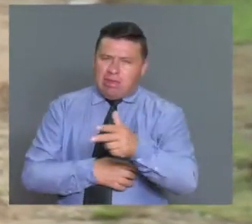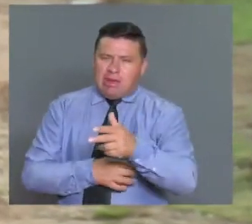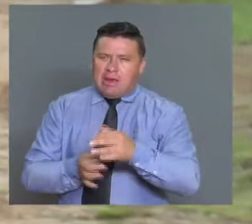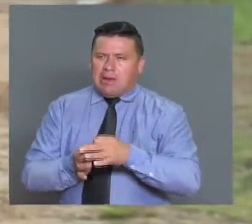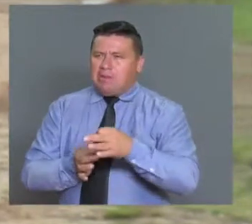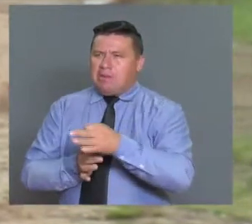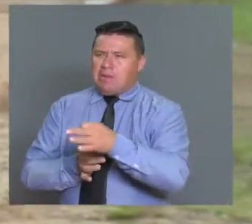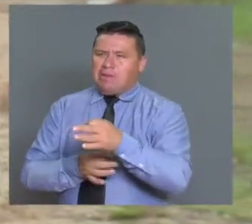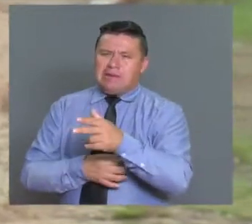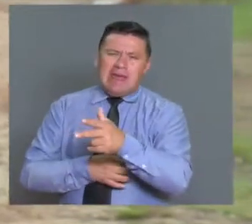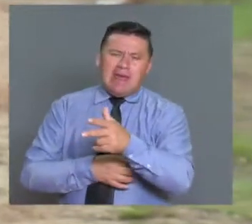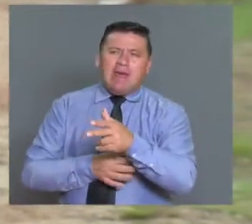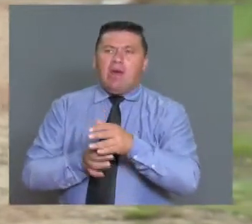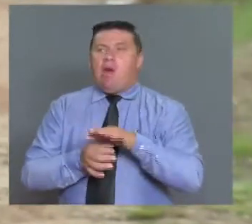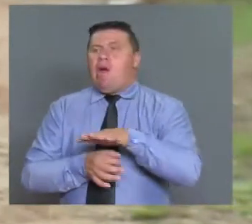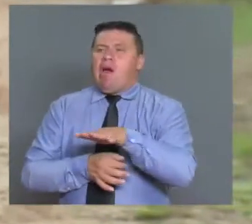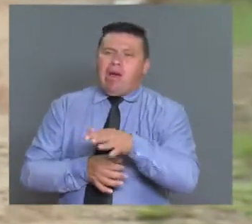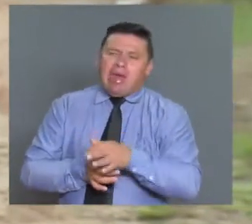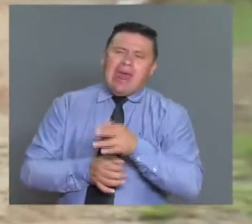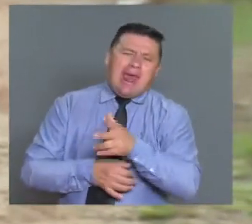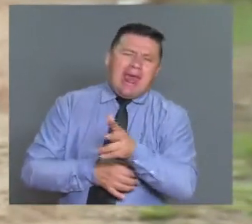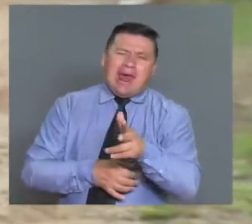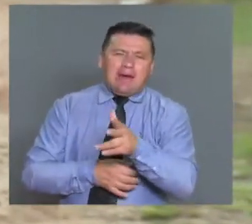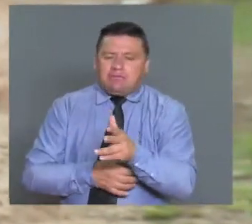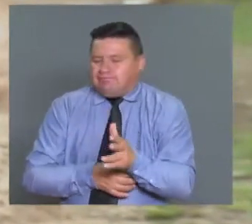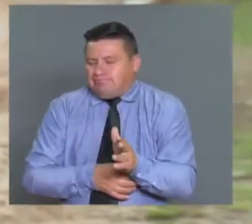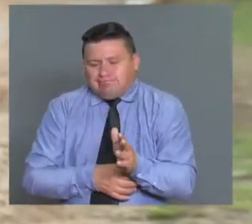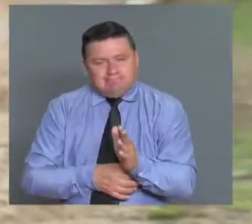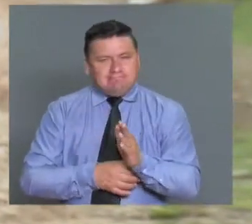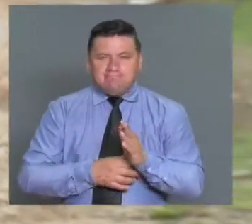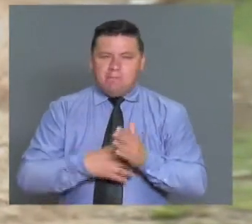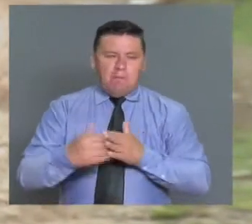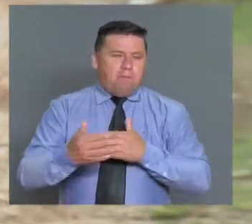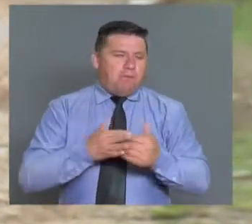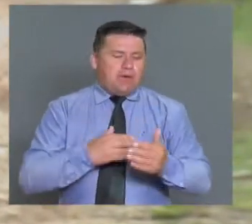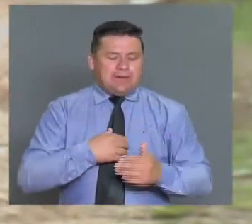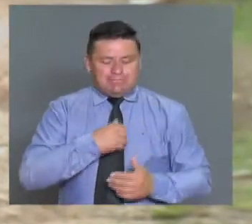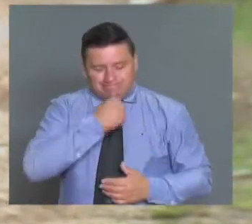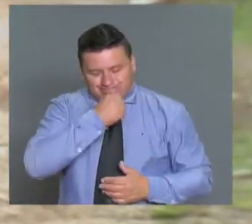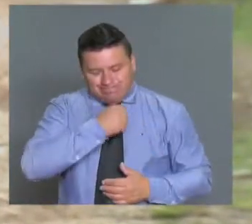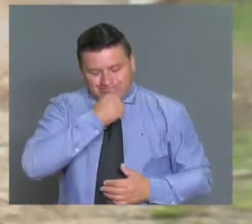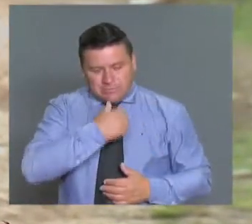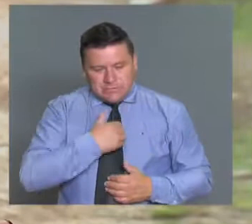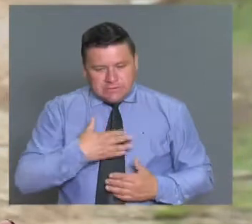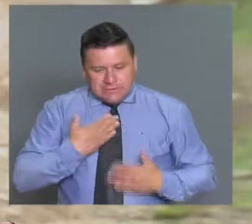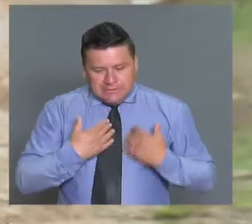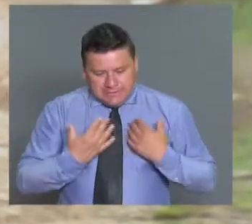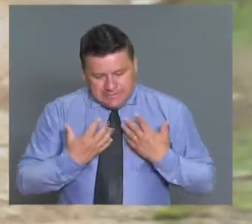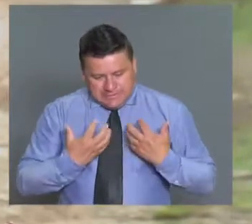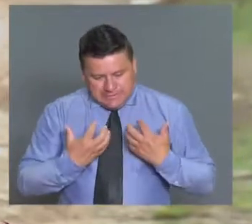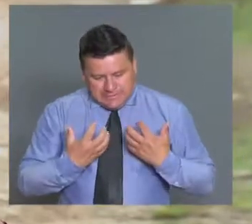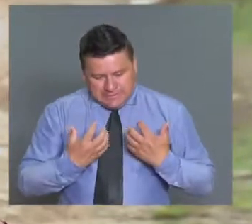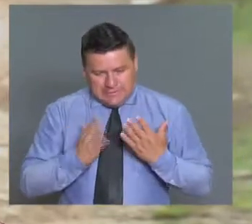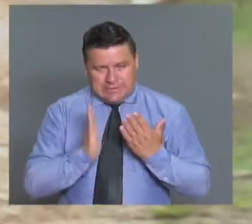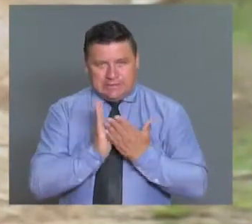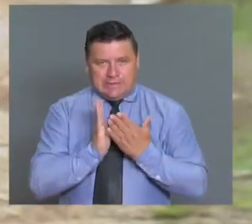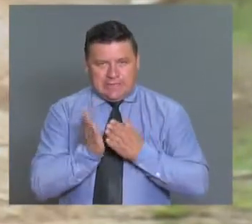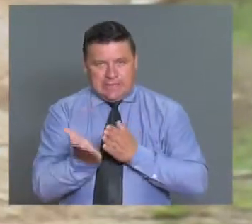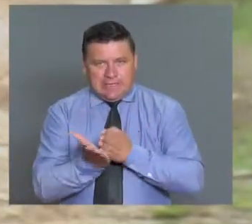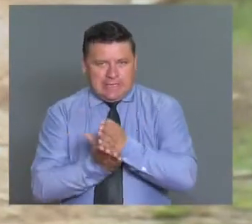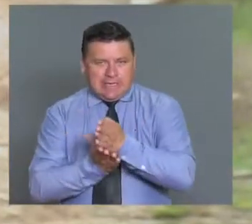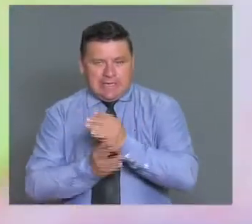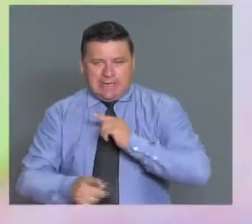veredas lejanas, otras cortas, pero sí, no pierdo el motivo, la esperanza de terminar mi carrera